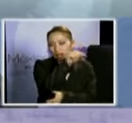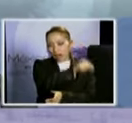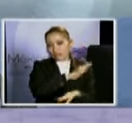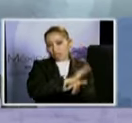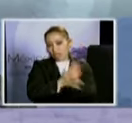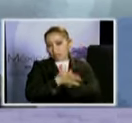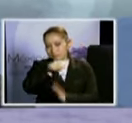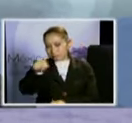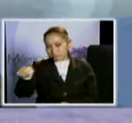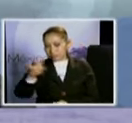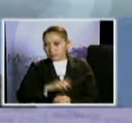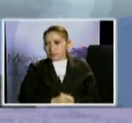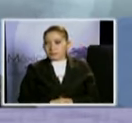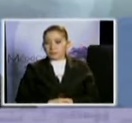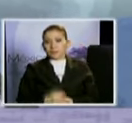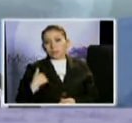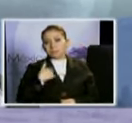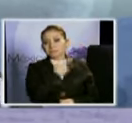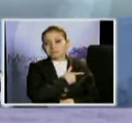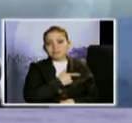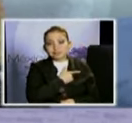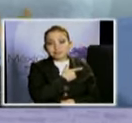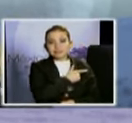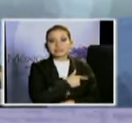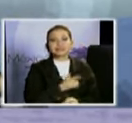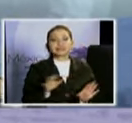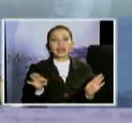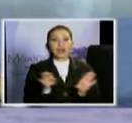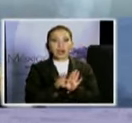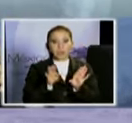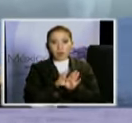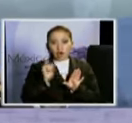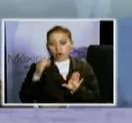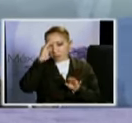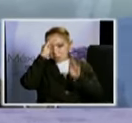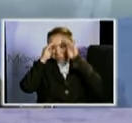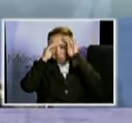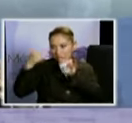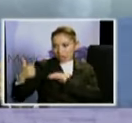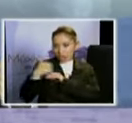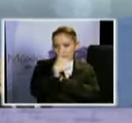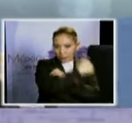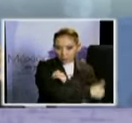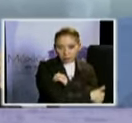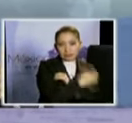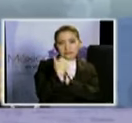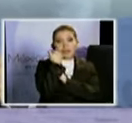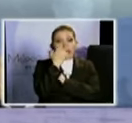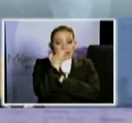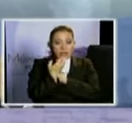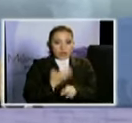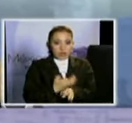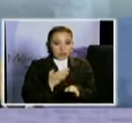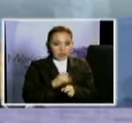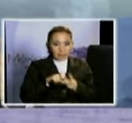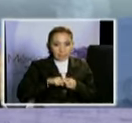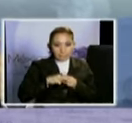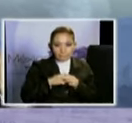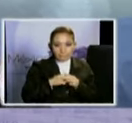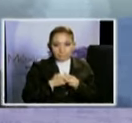estas cadenas. Me gustaría mucho entonces dejar para una reflexión final de cada uno de ellos. Si quieres, en esta ocasión